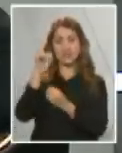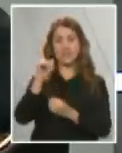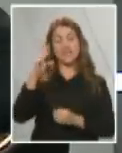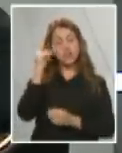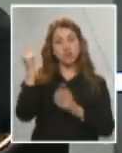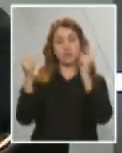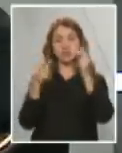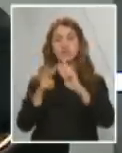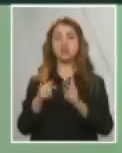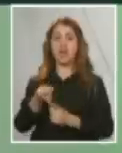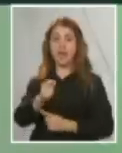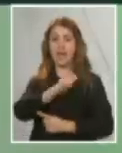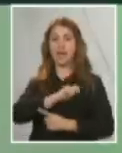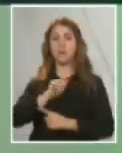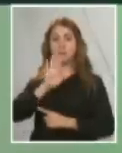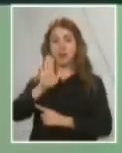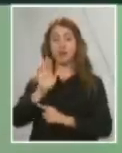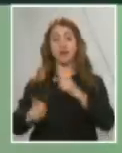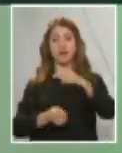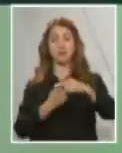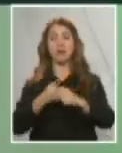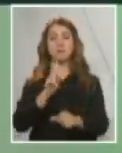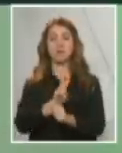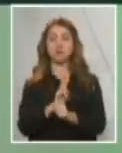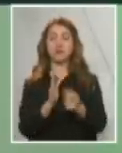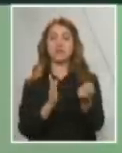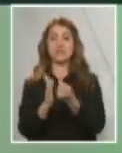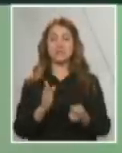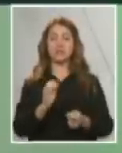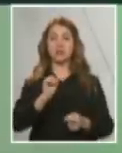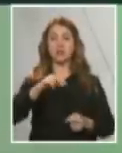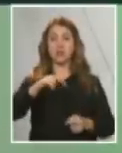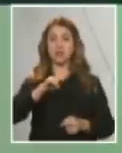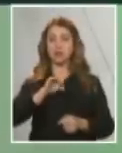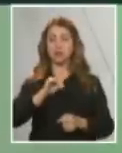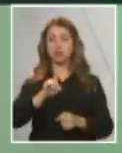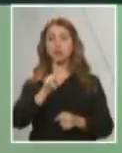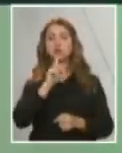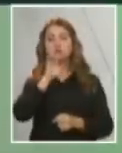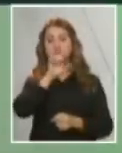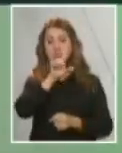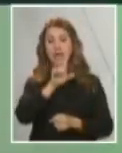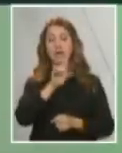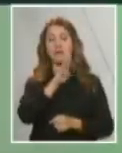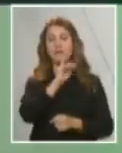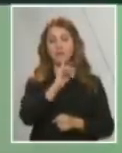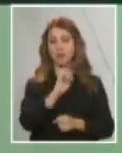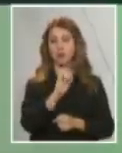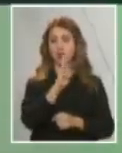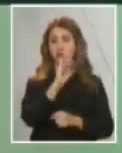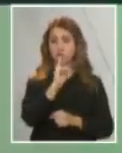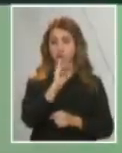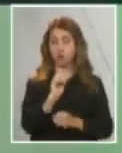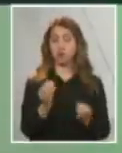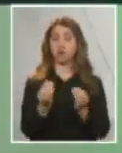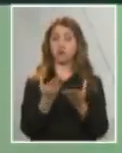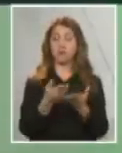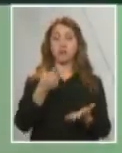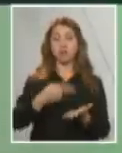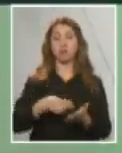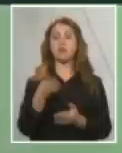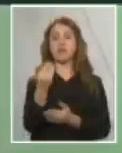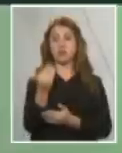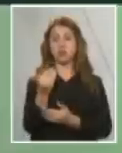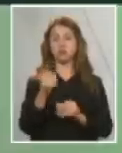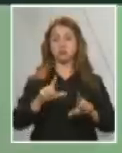innovación realizada en España. Y además es profesor de diseño industrial en la Universidad del Biobío. Y por supuesto además, el 2014